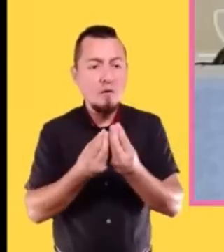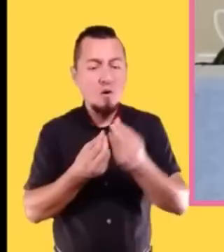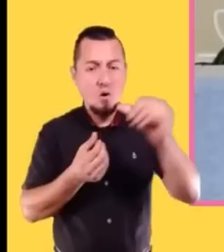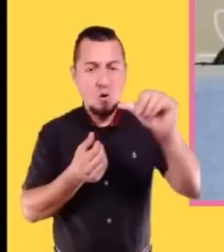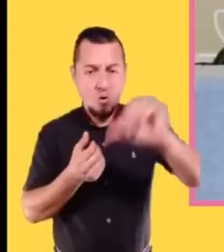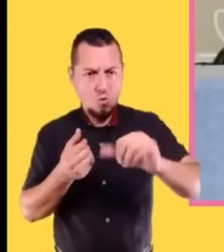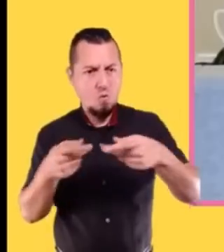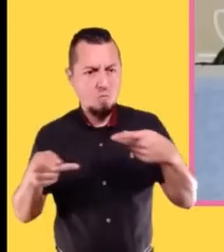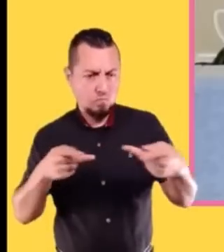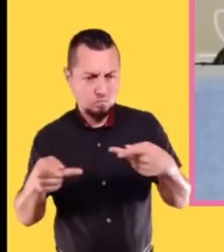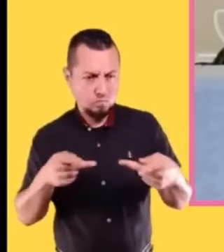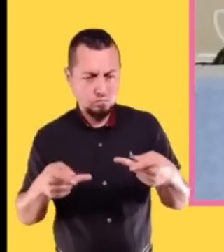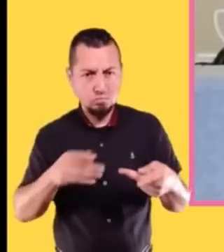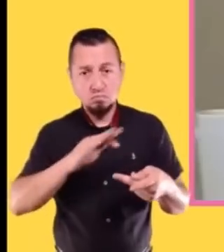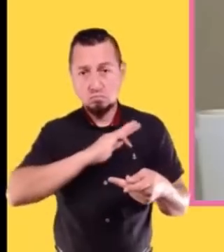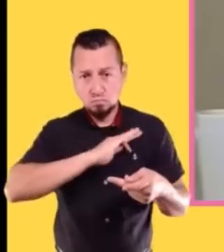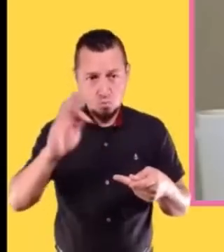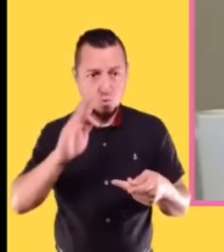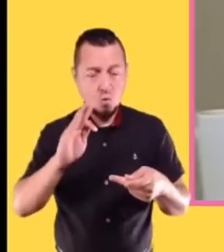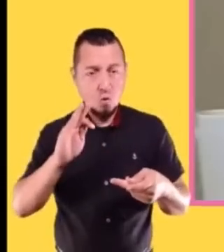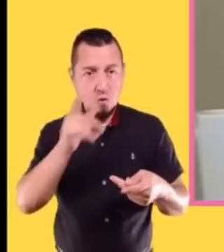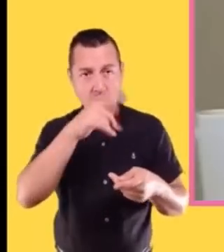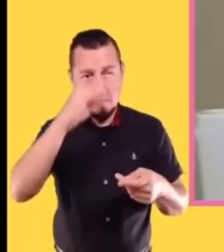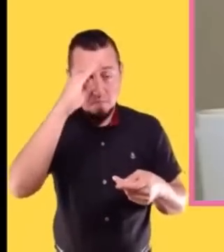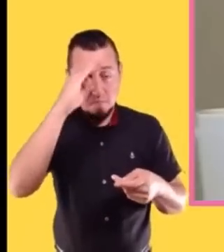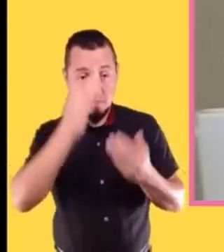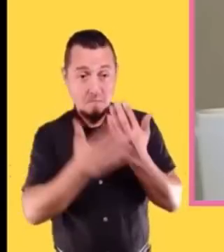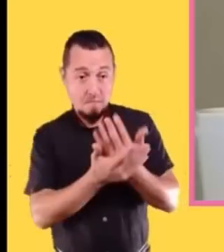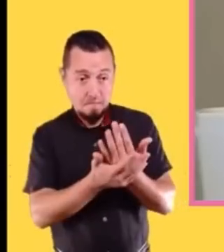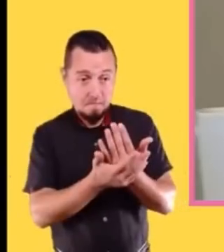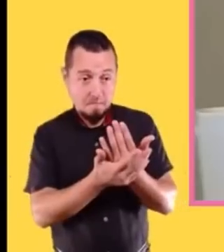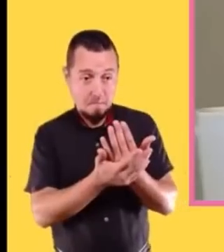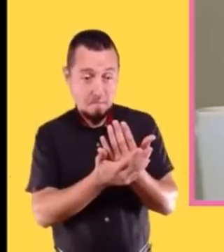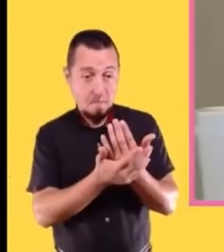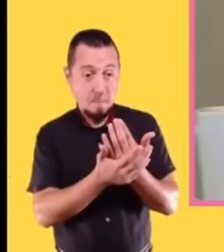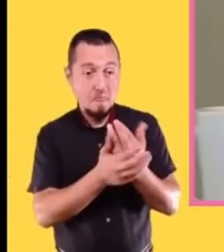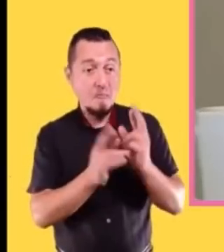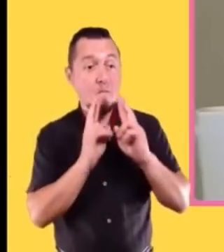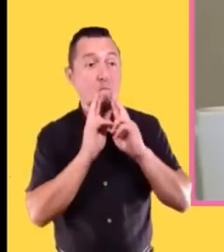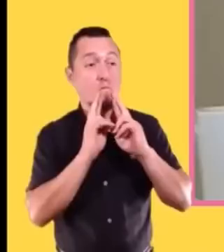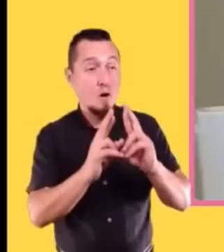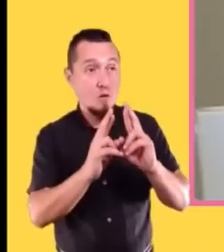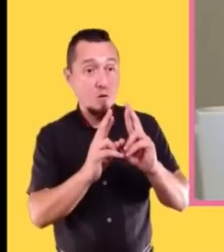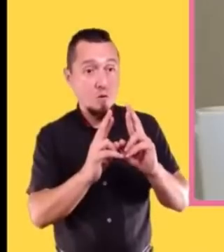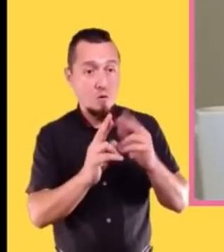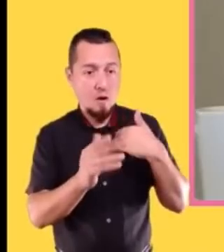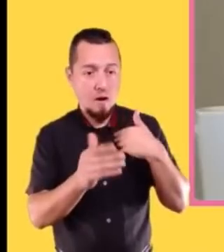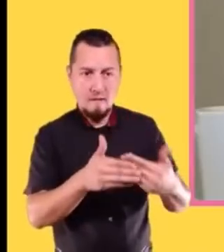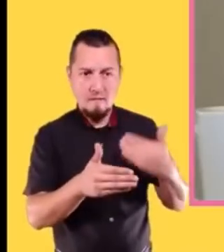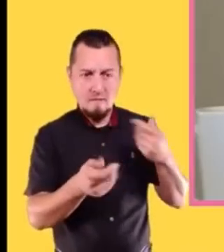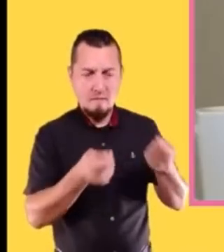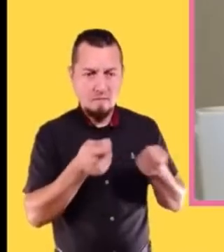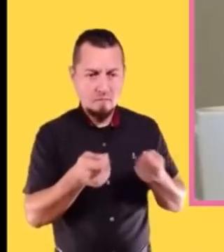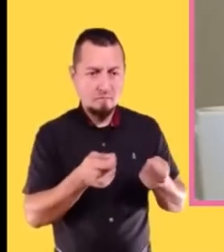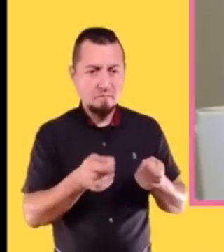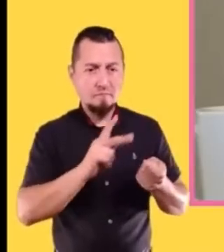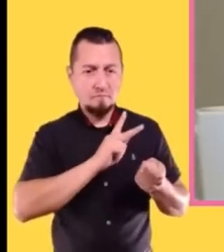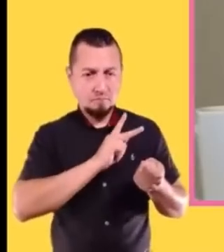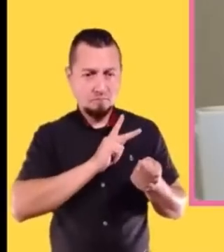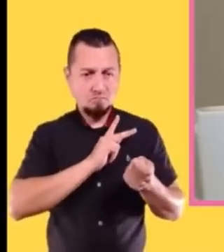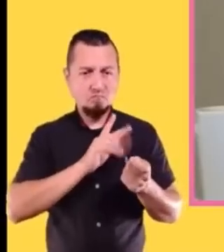esa posibilidad. Vamos a esperar primero la resolución judicial. La ventaja es que tenemos los materiales